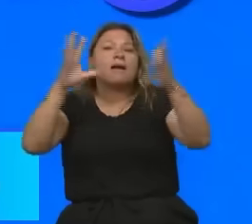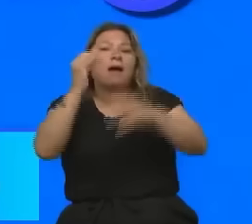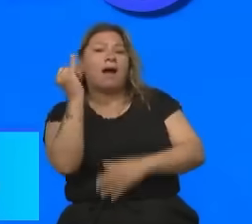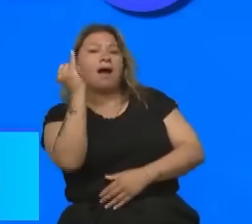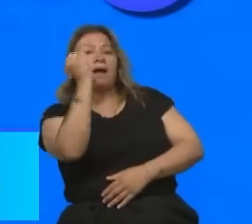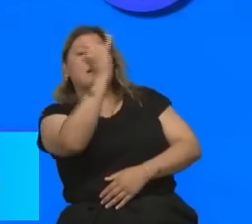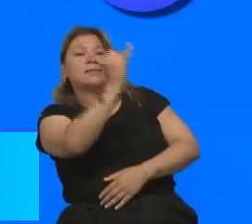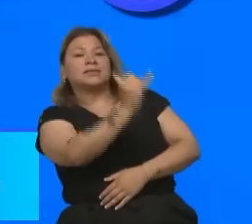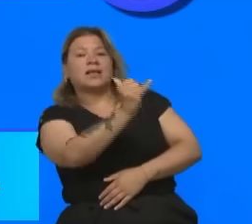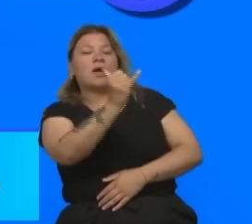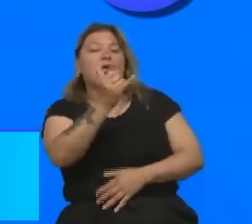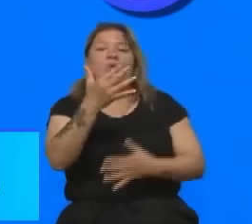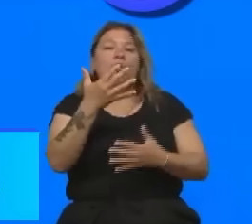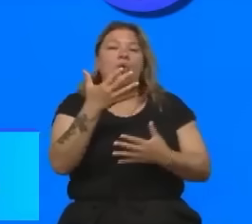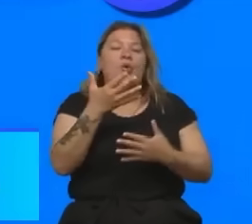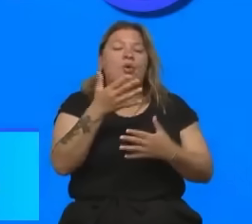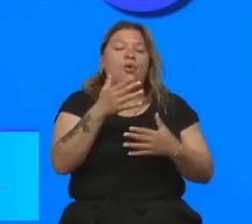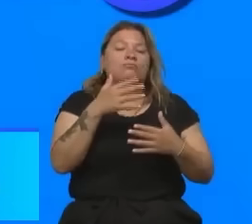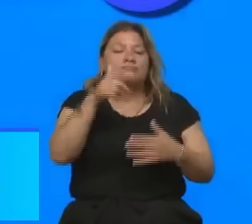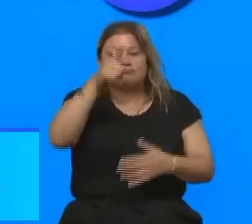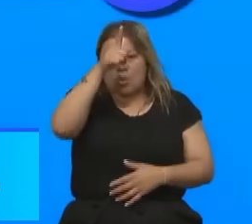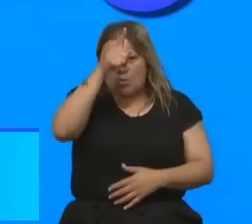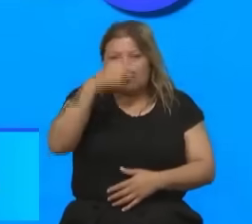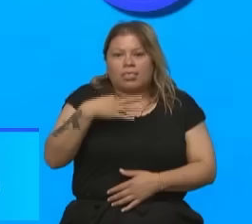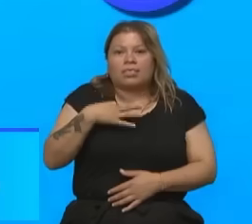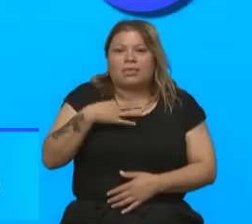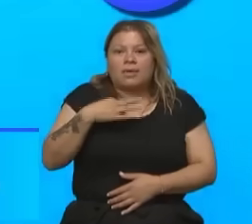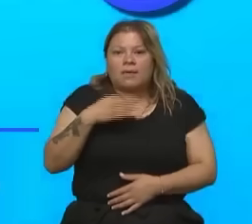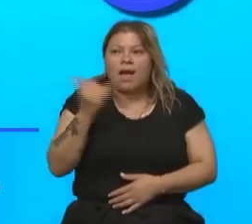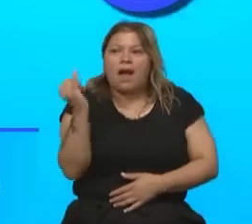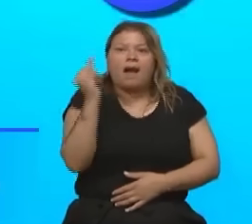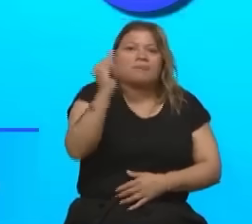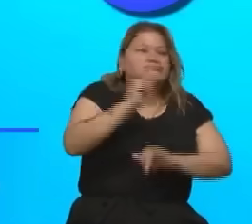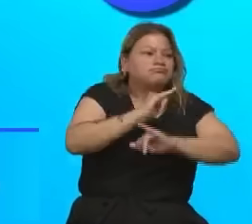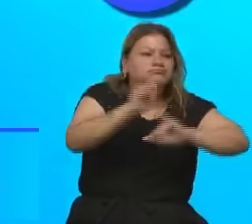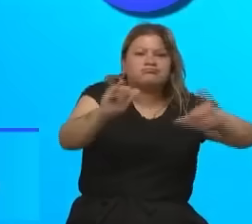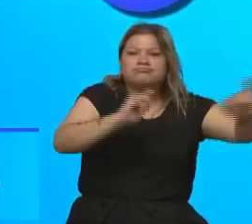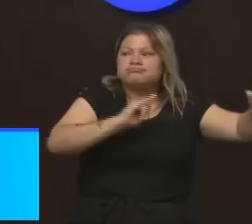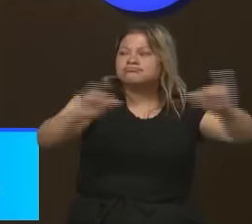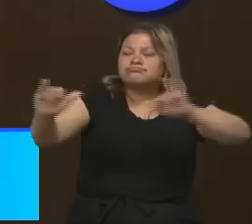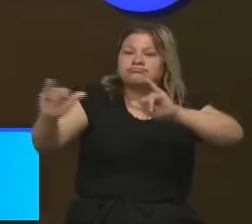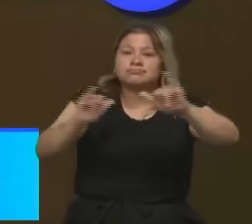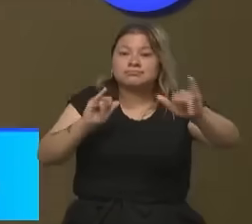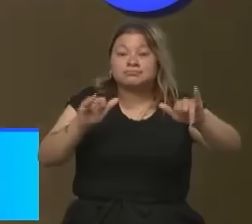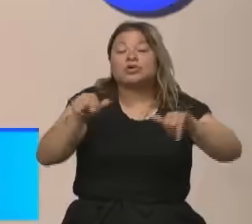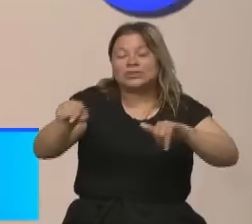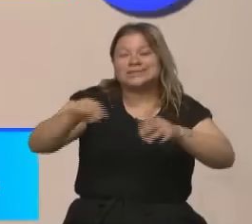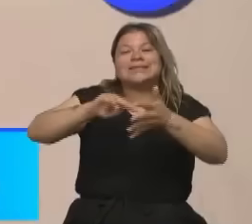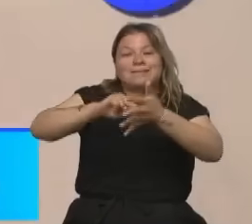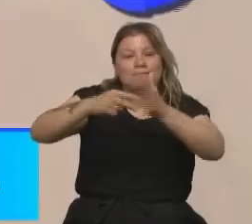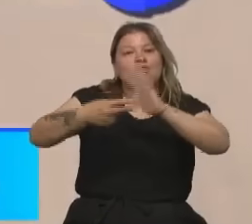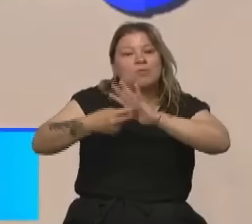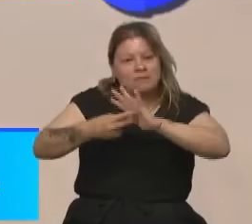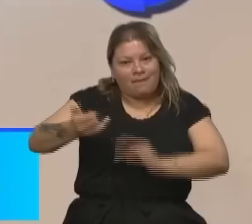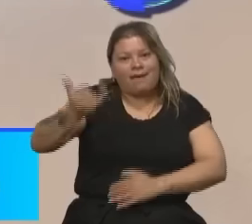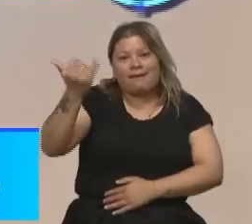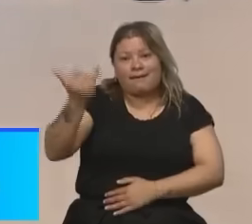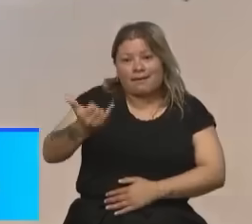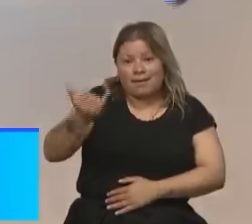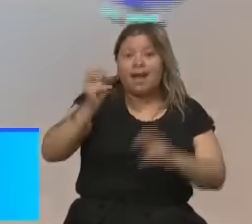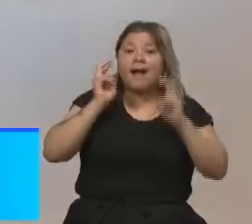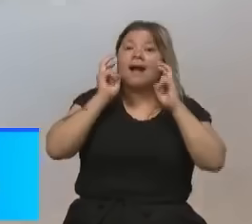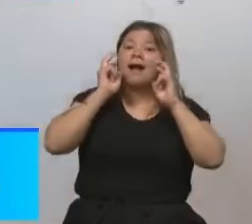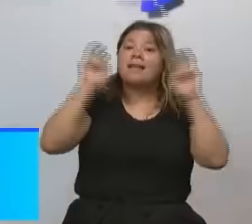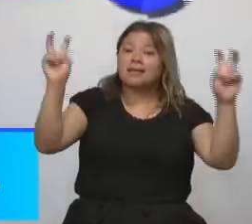seguridad? ¿La Guardia Civil? Bueno, ese es el punto hoy de mayor conflicto. Llegó una